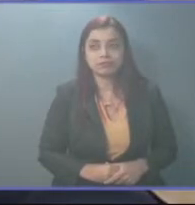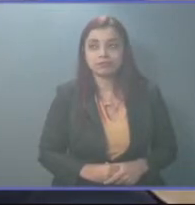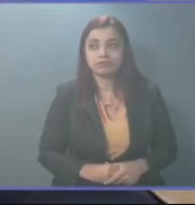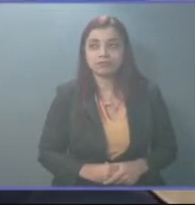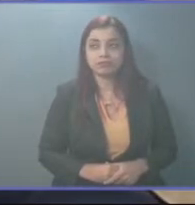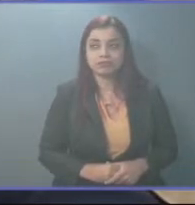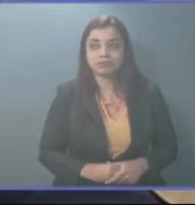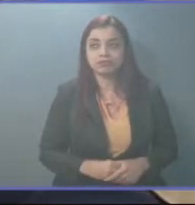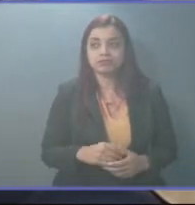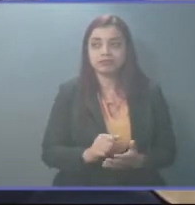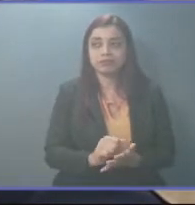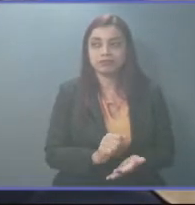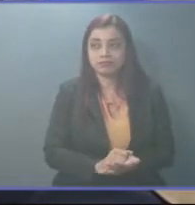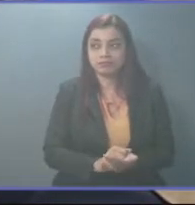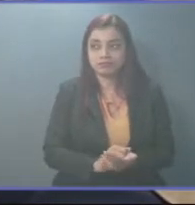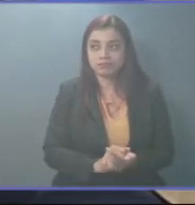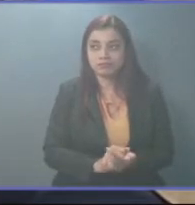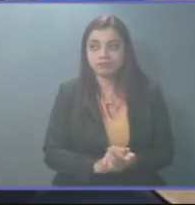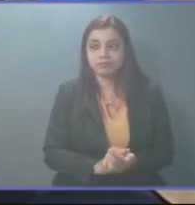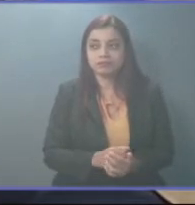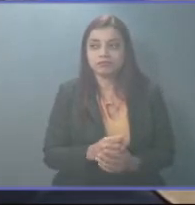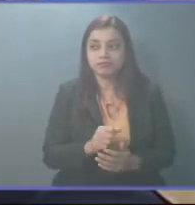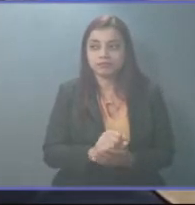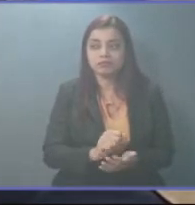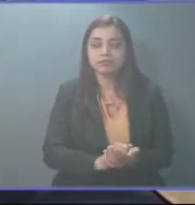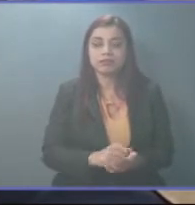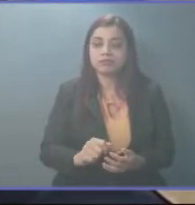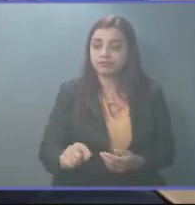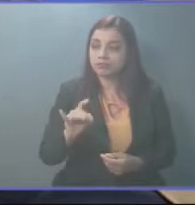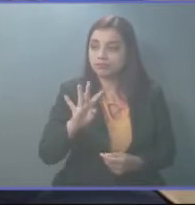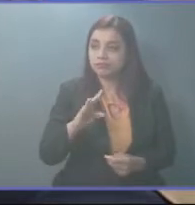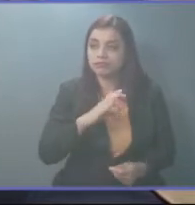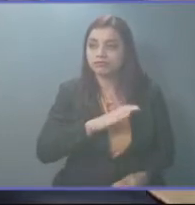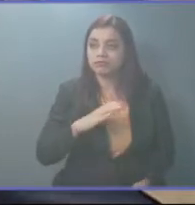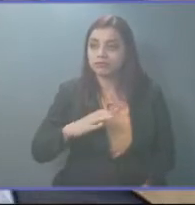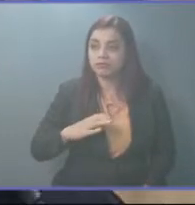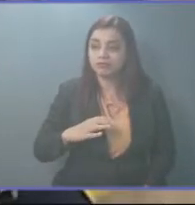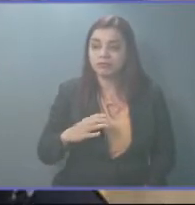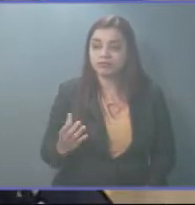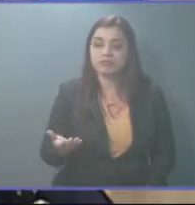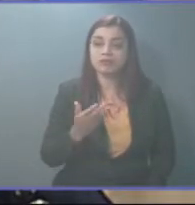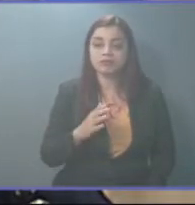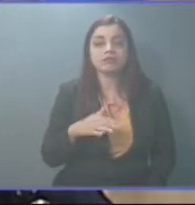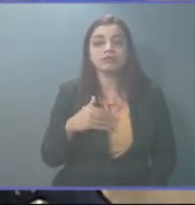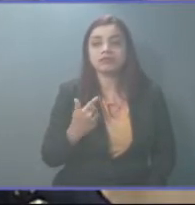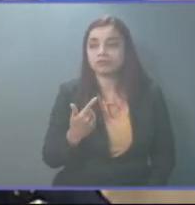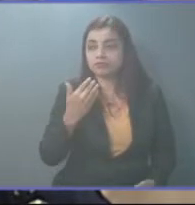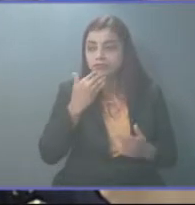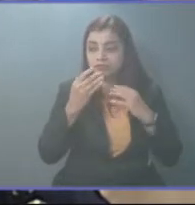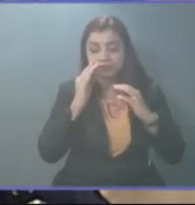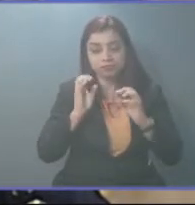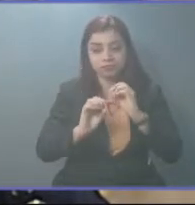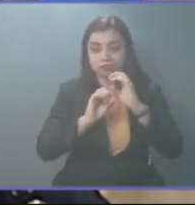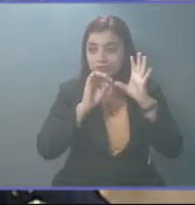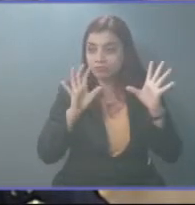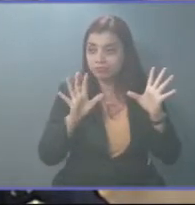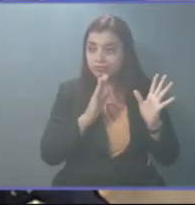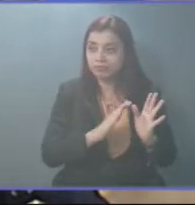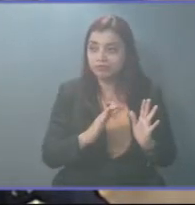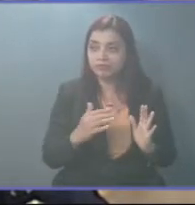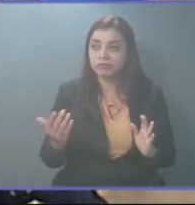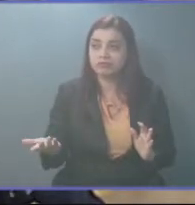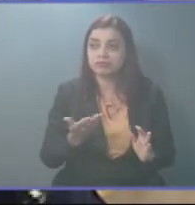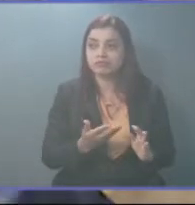21. Artículo 134 relativo a transición del Consejo, en el sentido de clarificar su contenido, por lo que la redacción